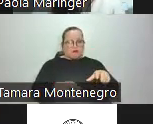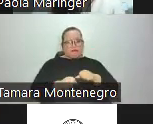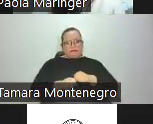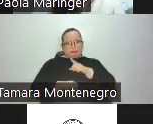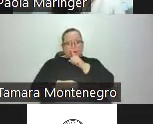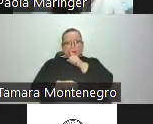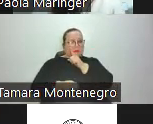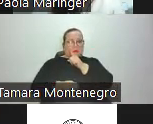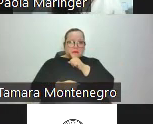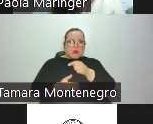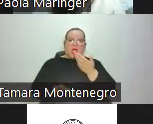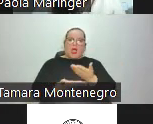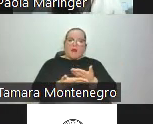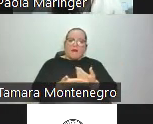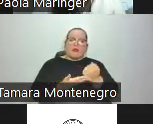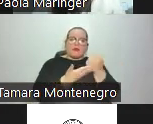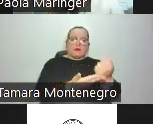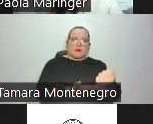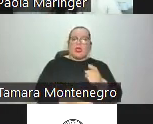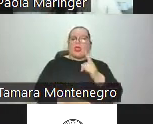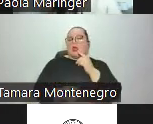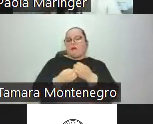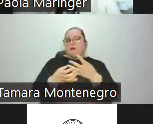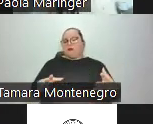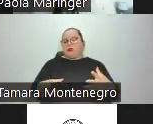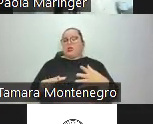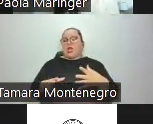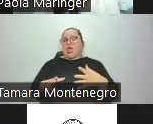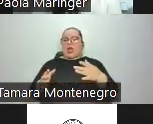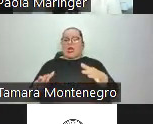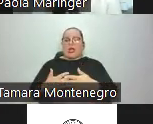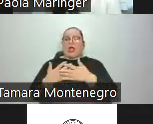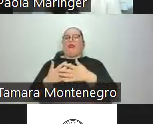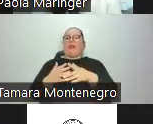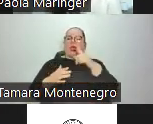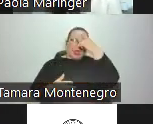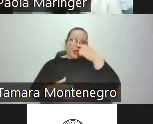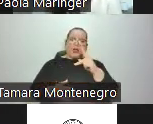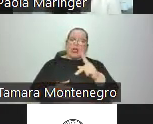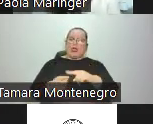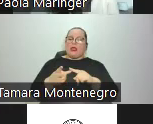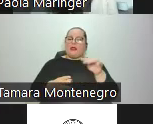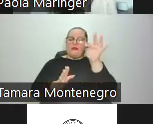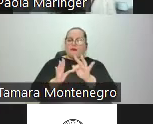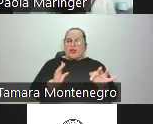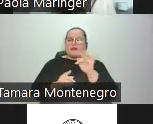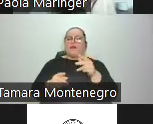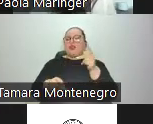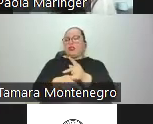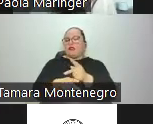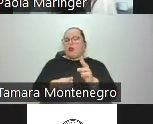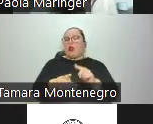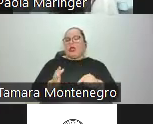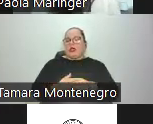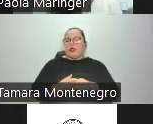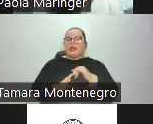de ti. Y ahí es donde tienes todas estas redes, ¿cierto? LinkedIn, Facebook, Twitter, Instagram, TikTok.